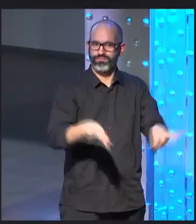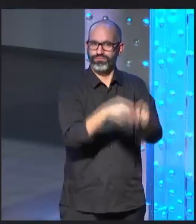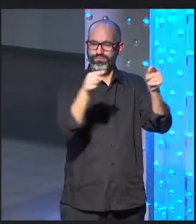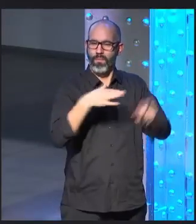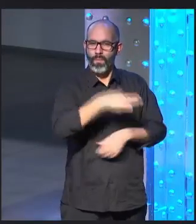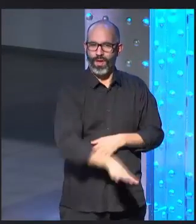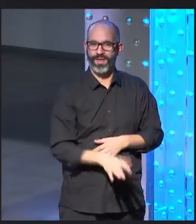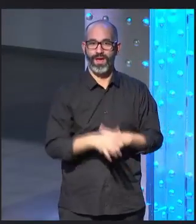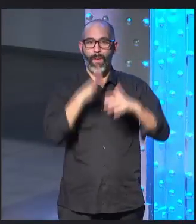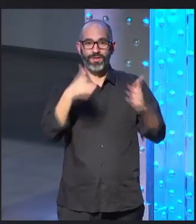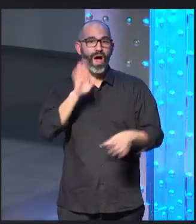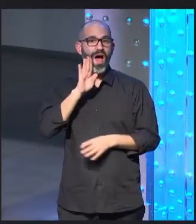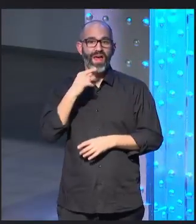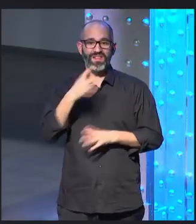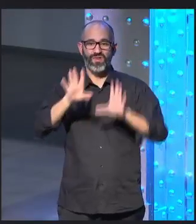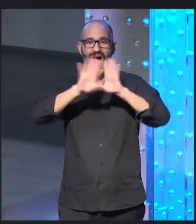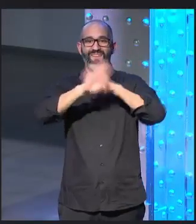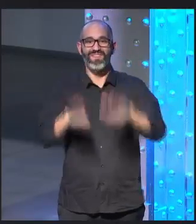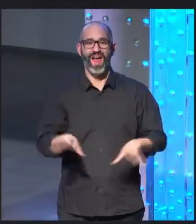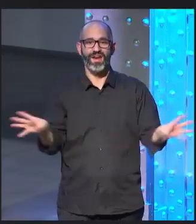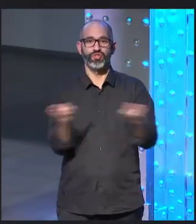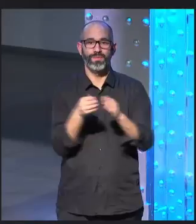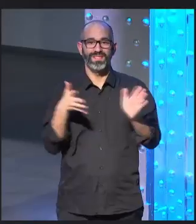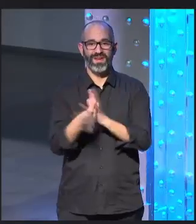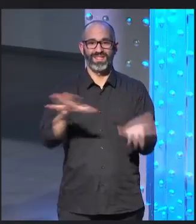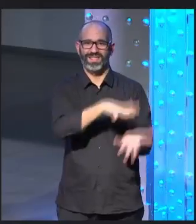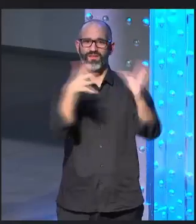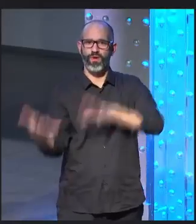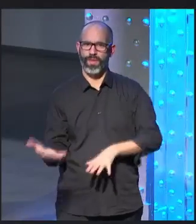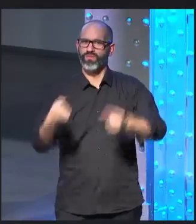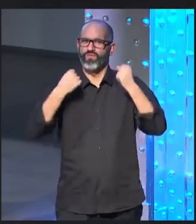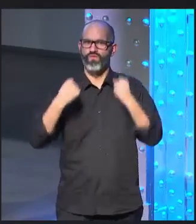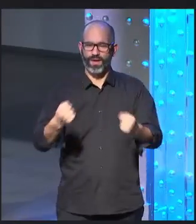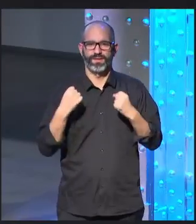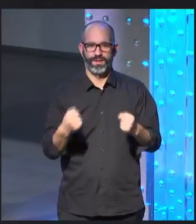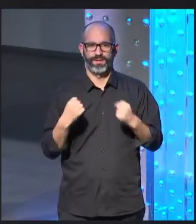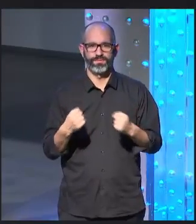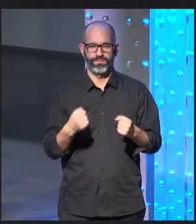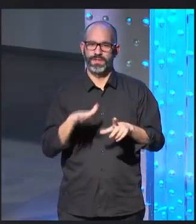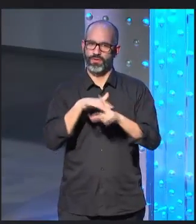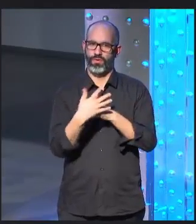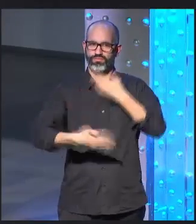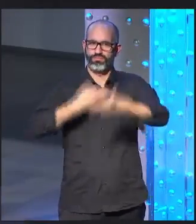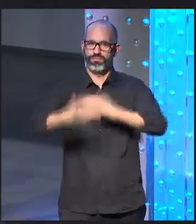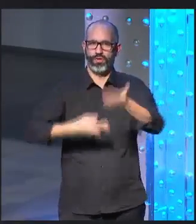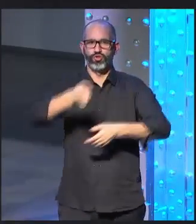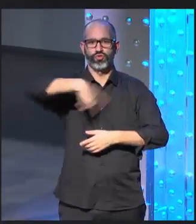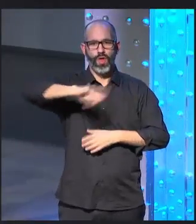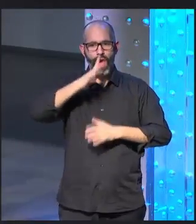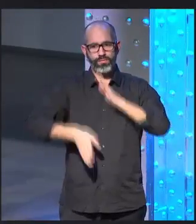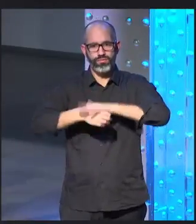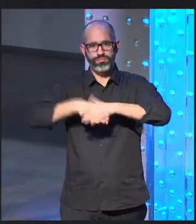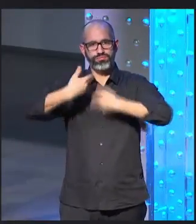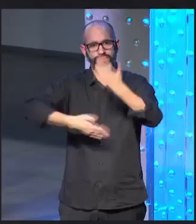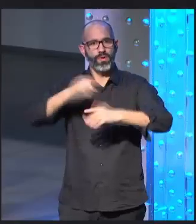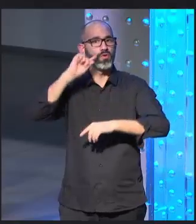Con lo cual, lo que quiero decir es que estamos ante una transformación de gran calado. Yo creo que no tenemos ni perspectiva para ver lo que está pasando. Estamos ahí encima y no